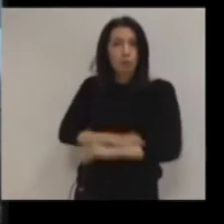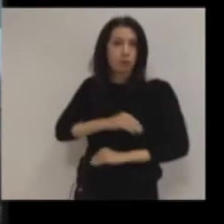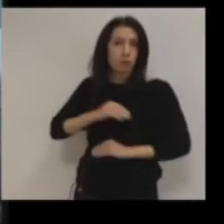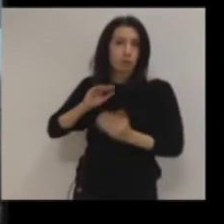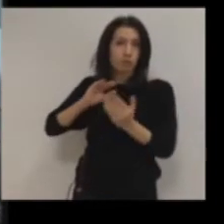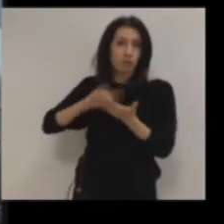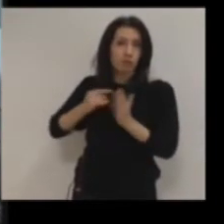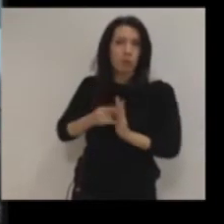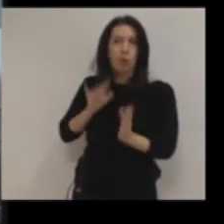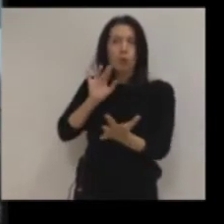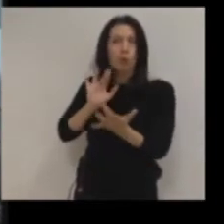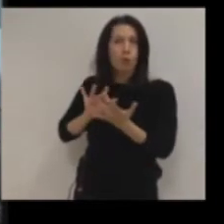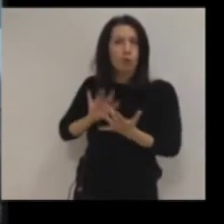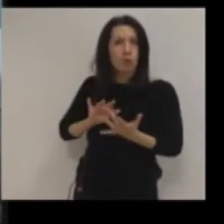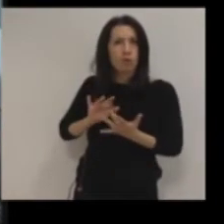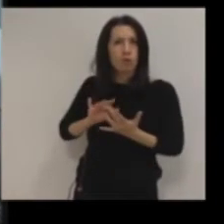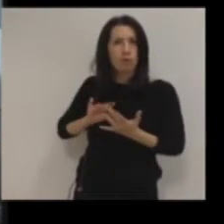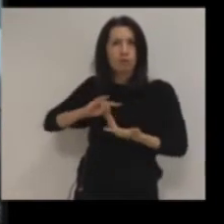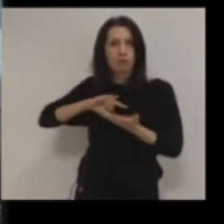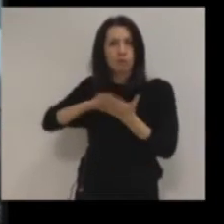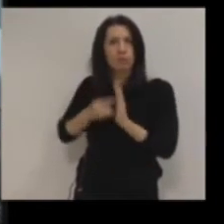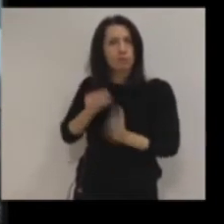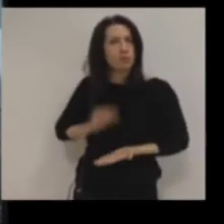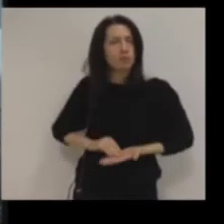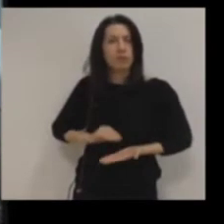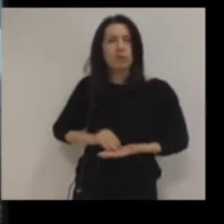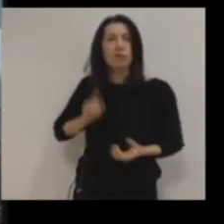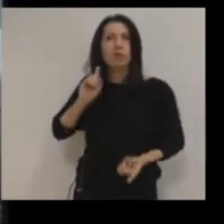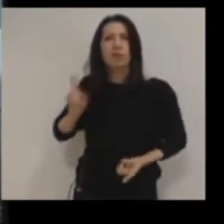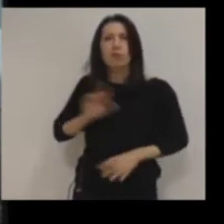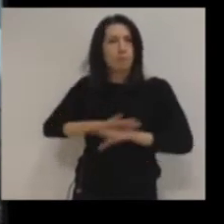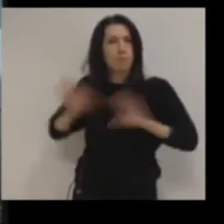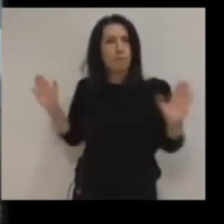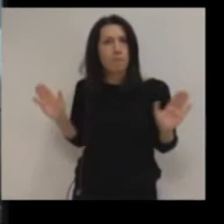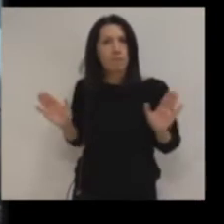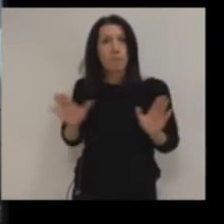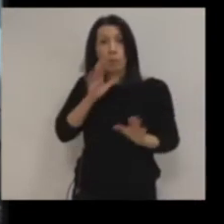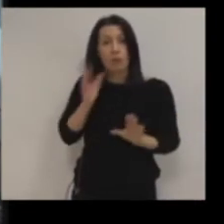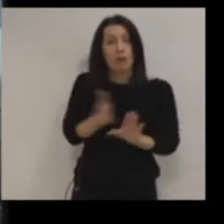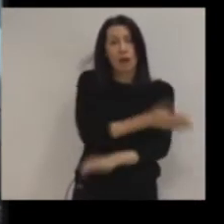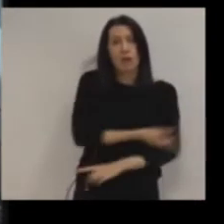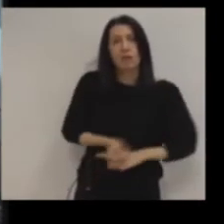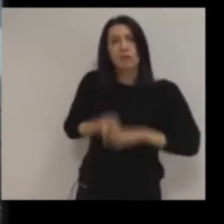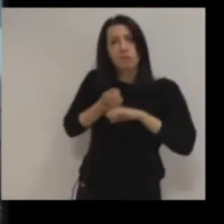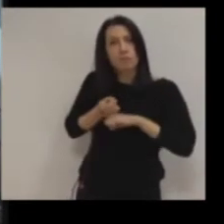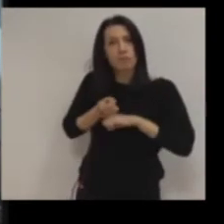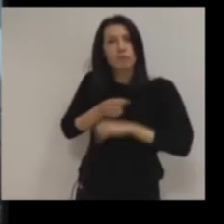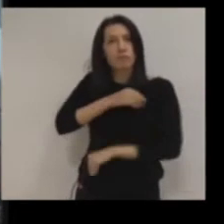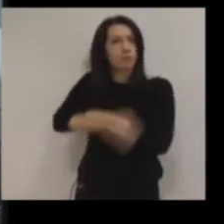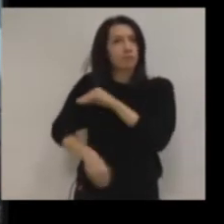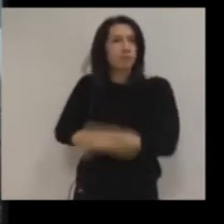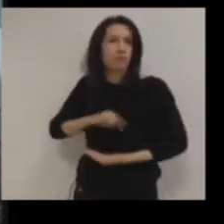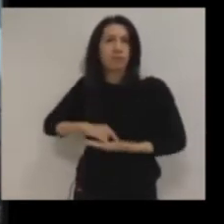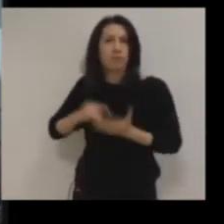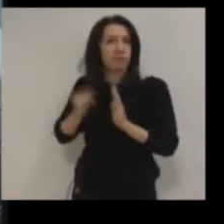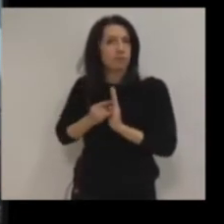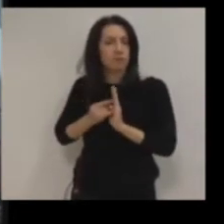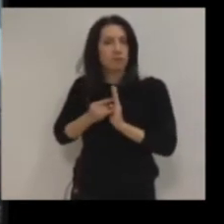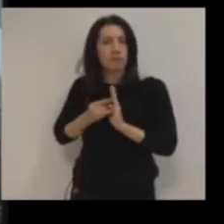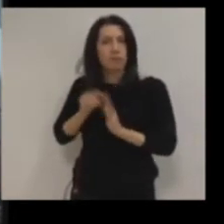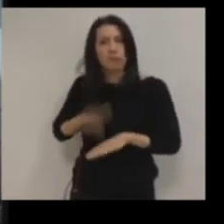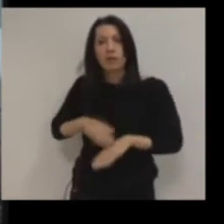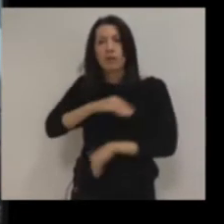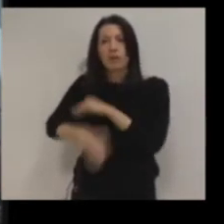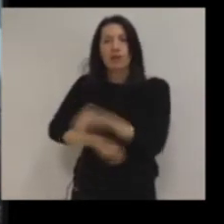el contacto que tiene con la tecnología muchas veces es exclusivamente para eso, porque le han obligado a utilizar la tecnología